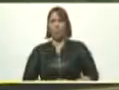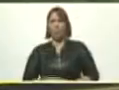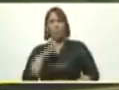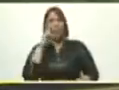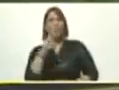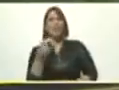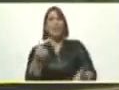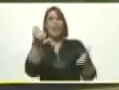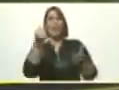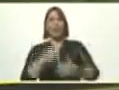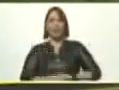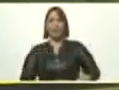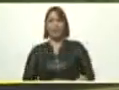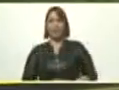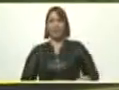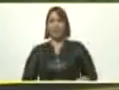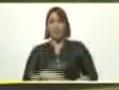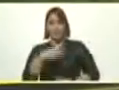Bueno